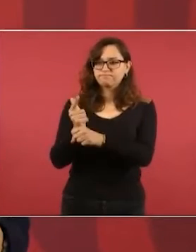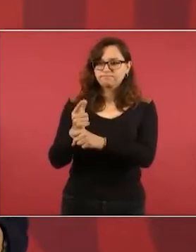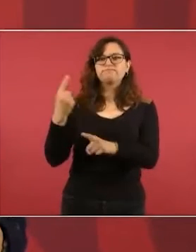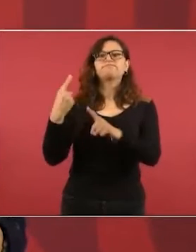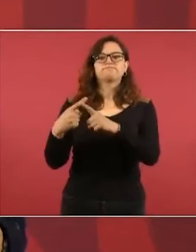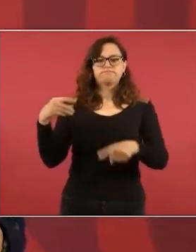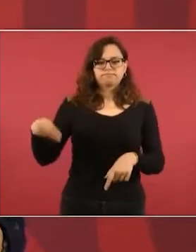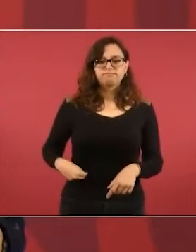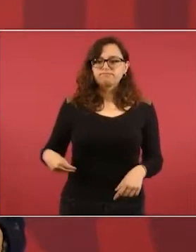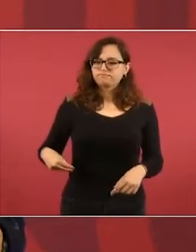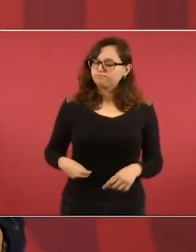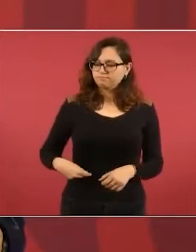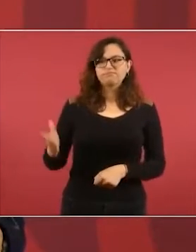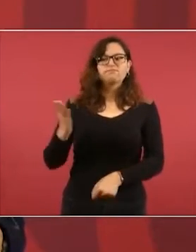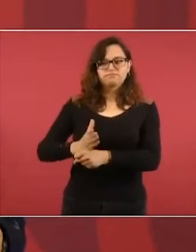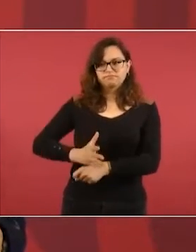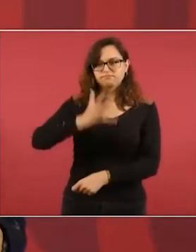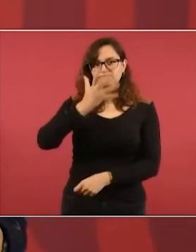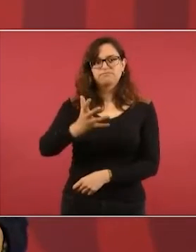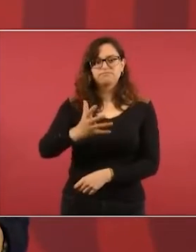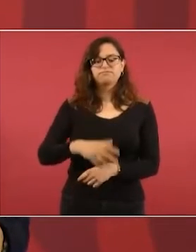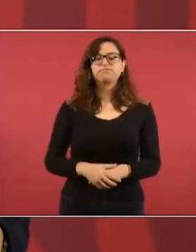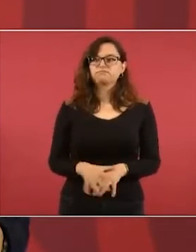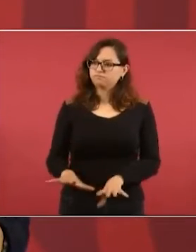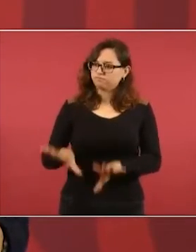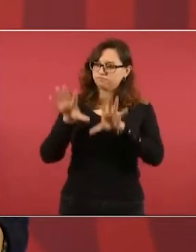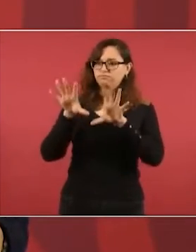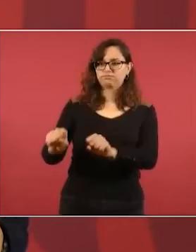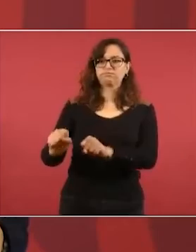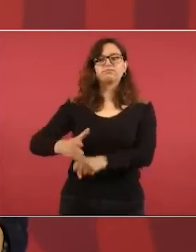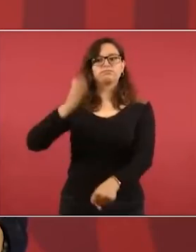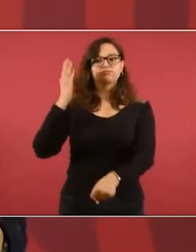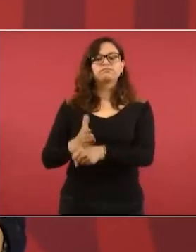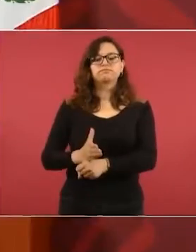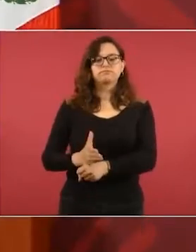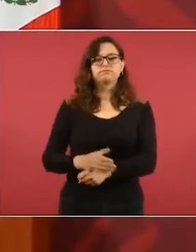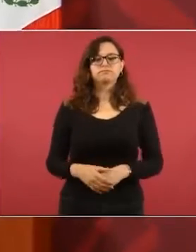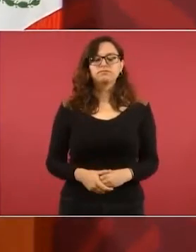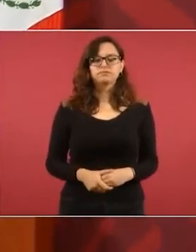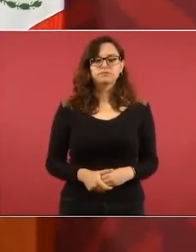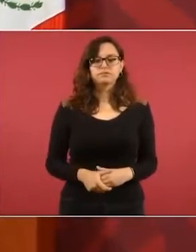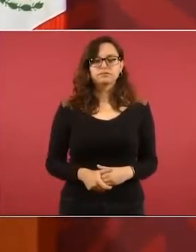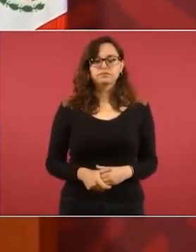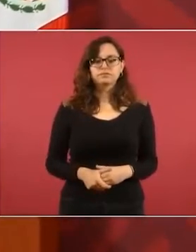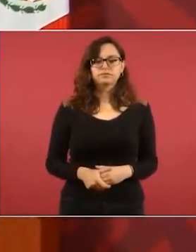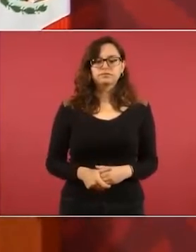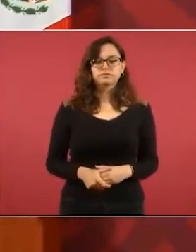los responsables, que se detenga y se castigue a los responsables. Eso es